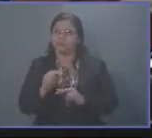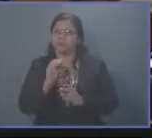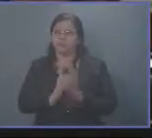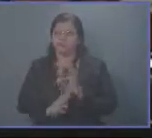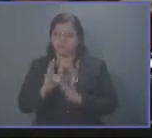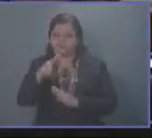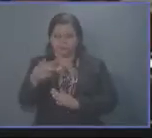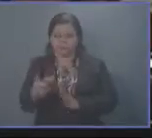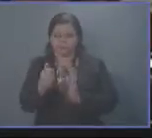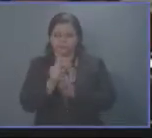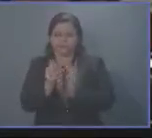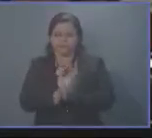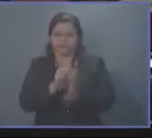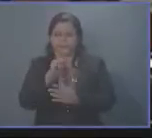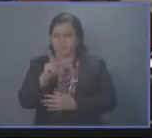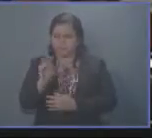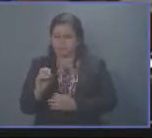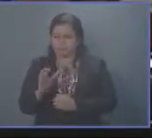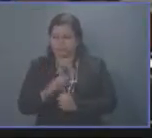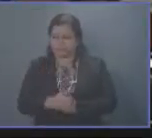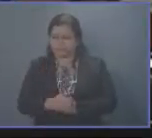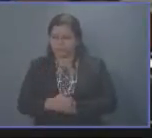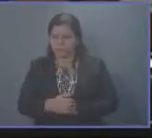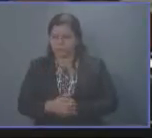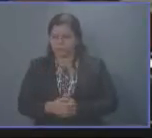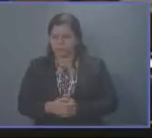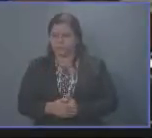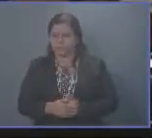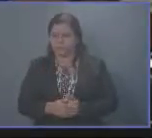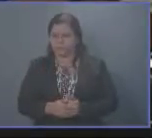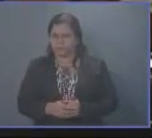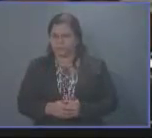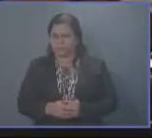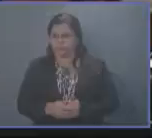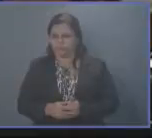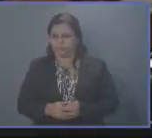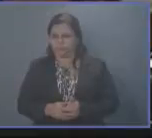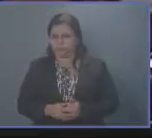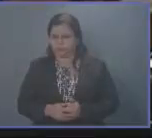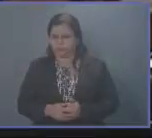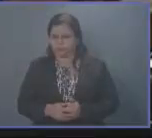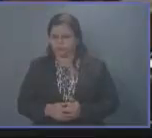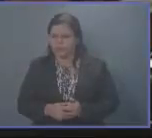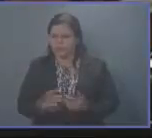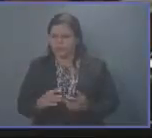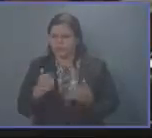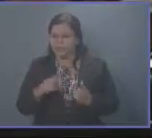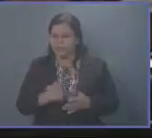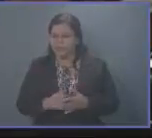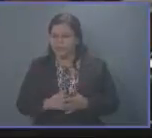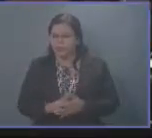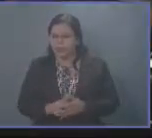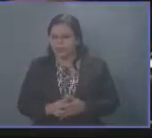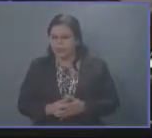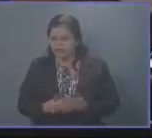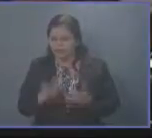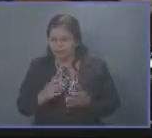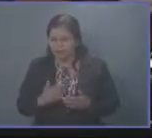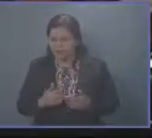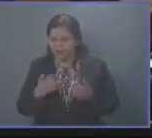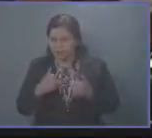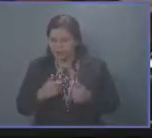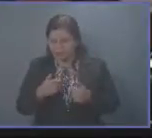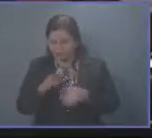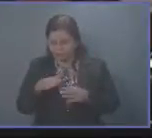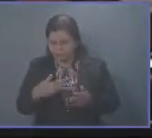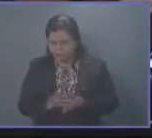tercero del artículo 20 de la siguiente manera. Cuando se cobre el recargo por incumplimiento de pago,